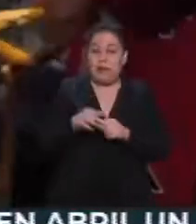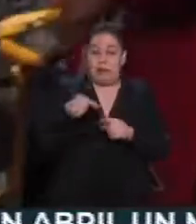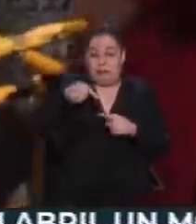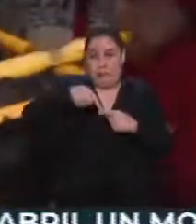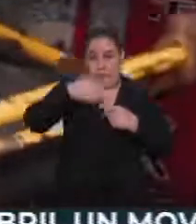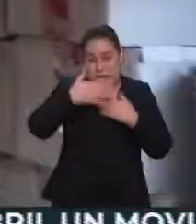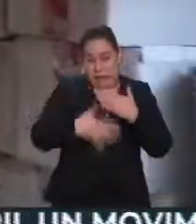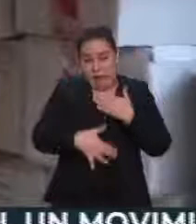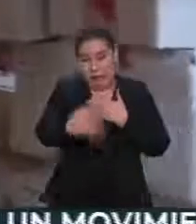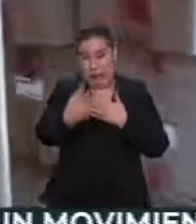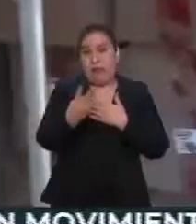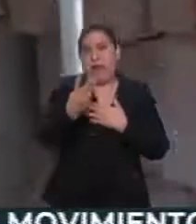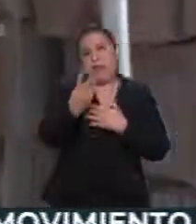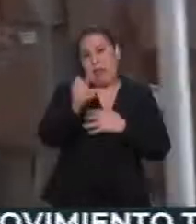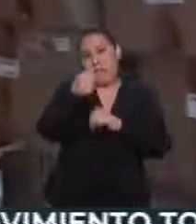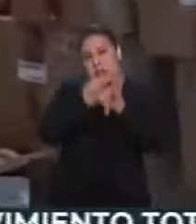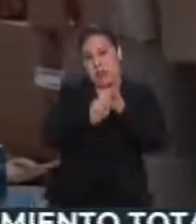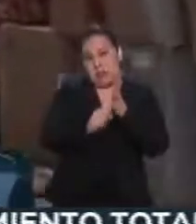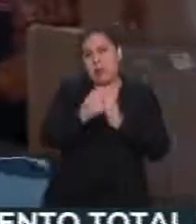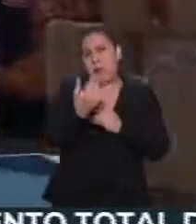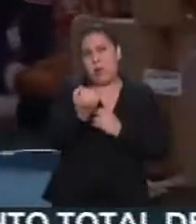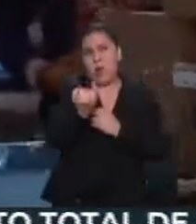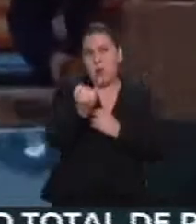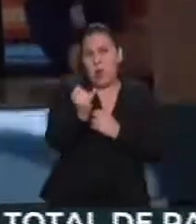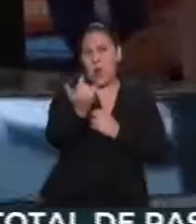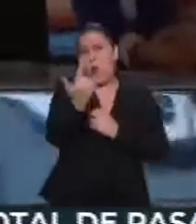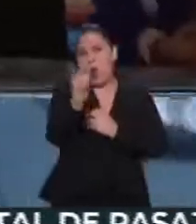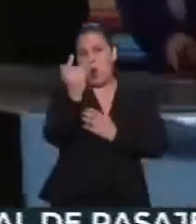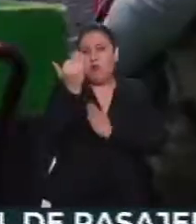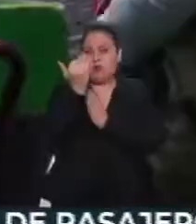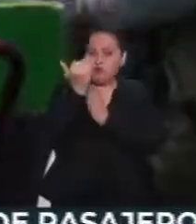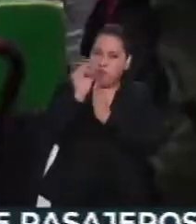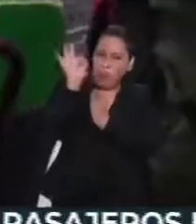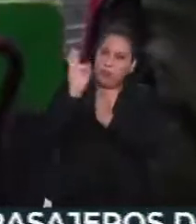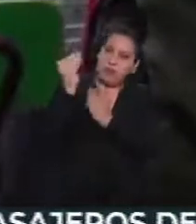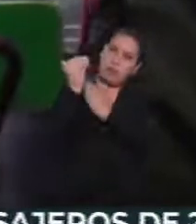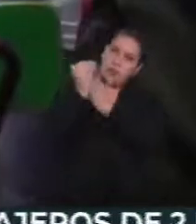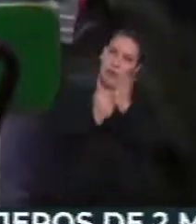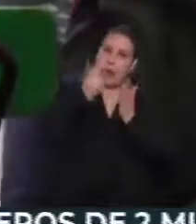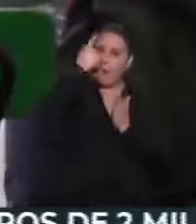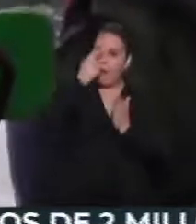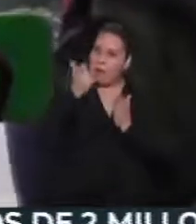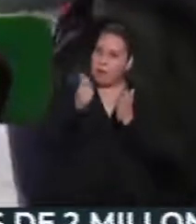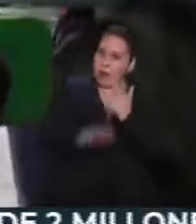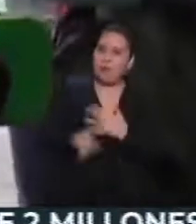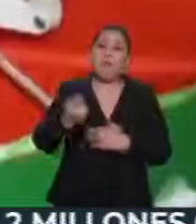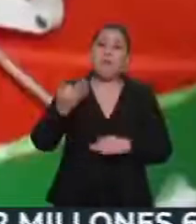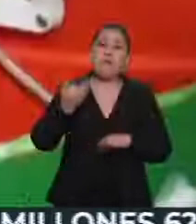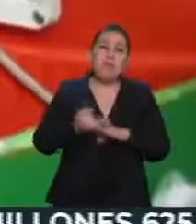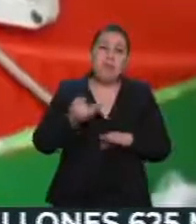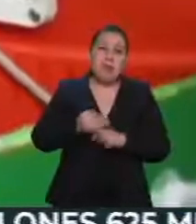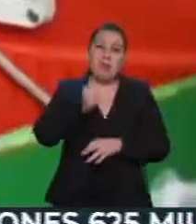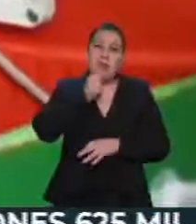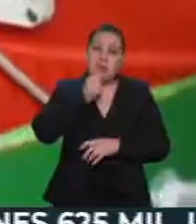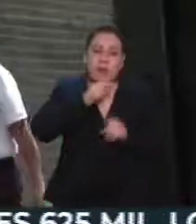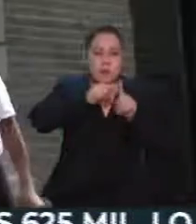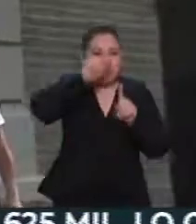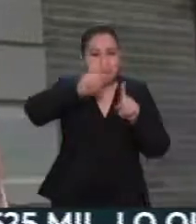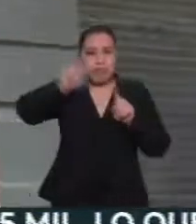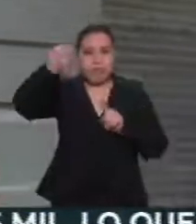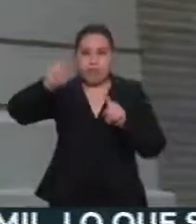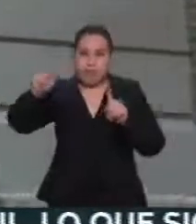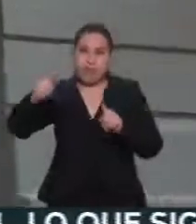hasta el tercer trimestre del año. Pero, ¿por qué se da esto y cómo estamos ante otros indicadores también de acuerdo con el